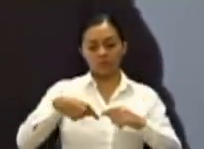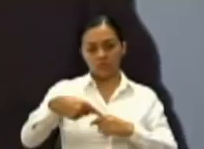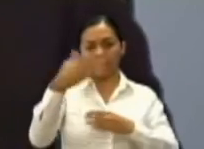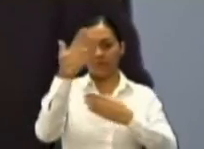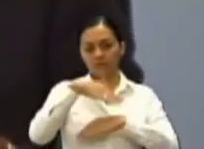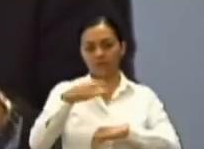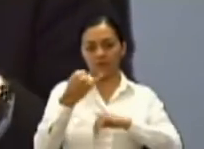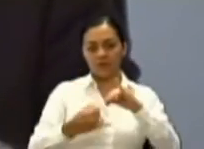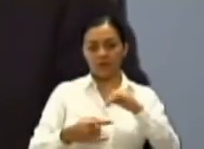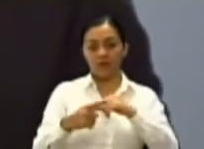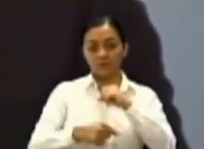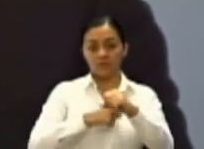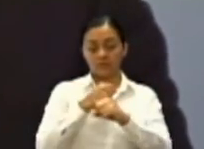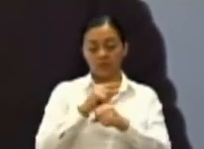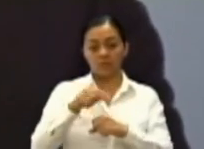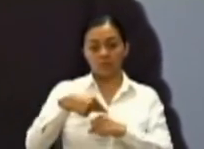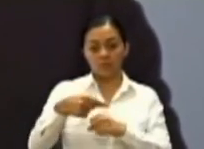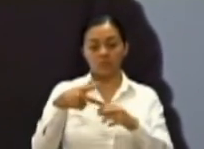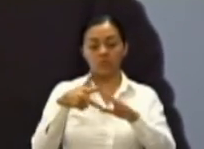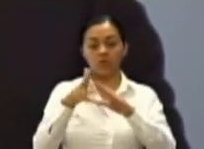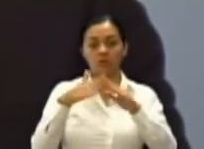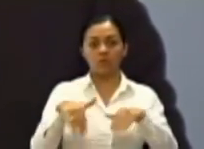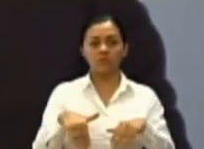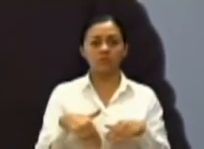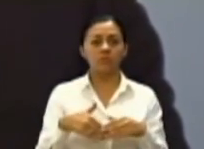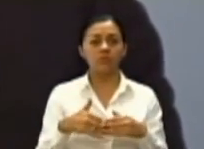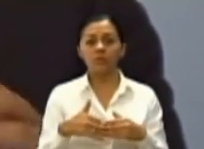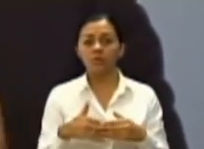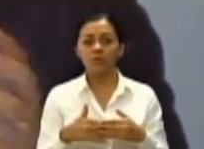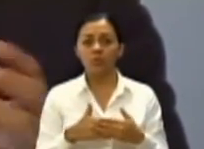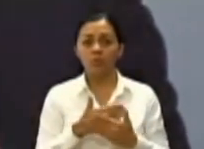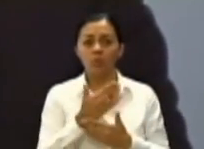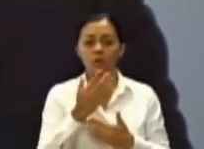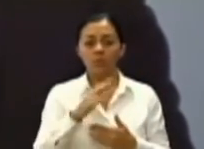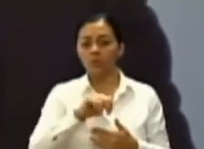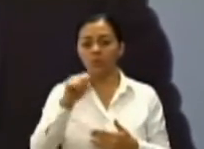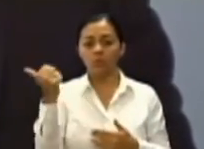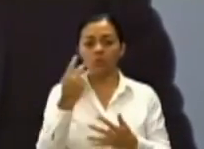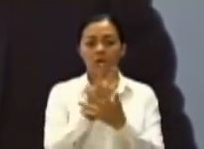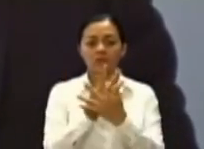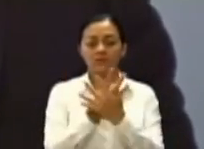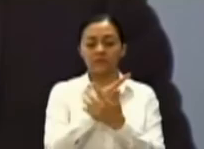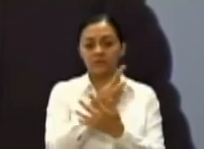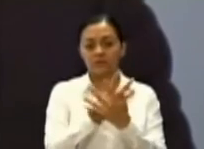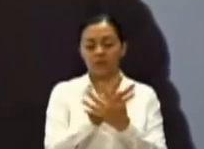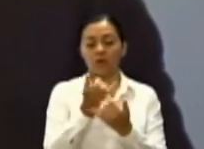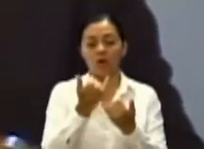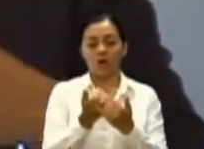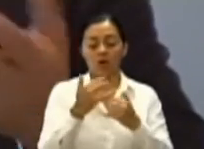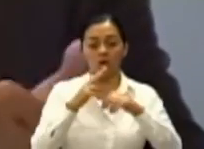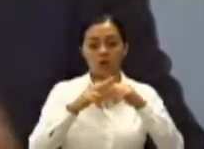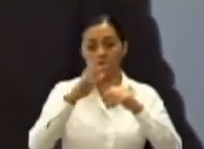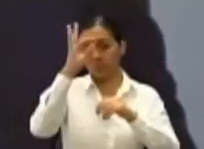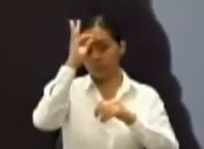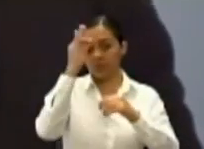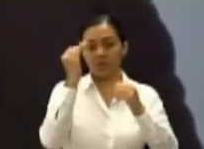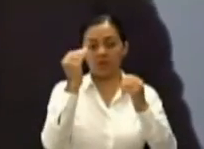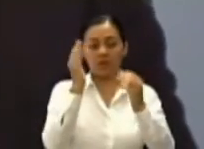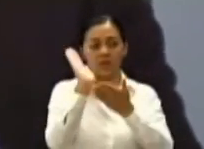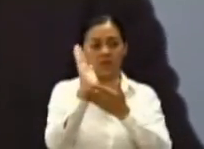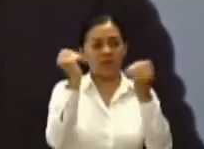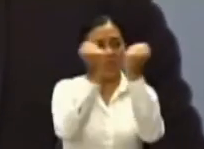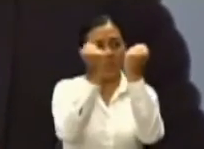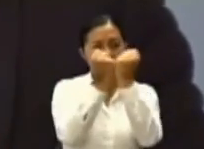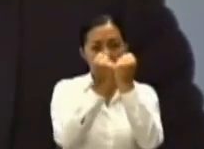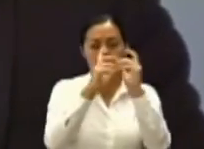año recuerden que logramos otra unidad en el sector de ponciano y todas estas condiciones los hospitales del 10 que escala andrade marín